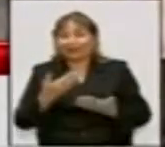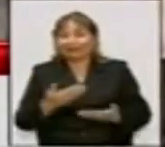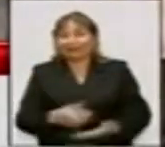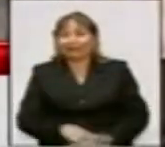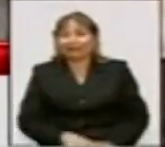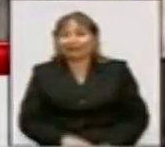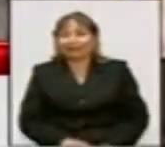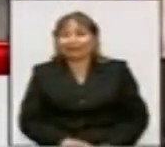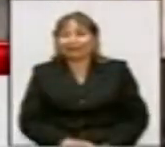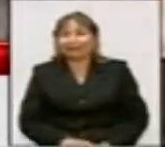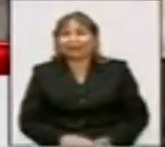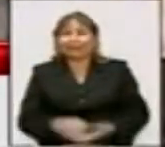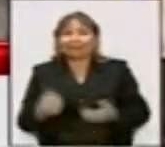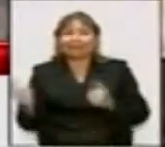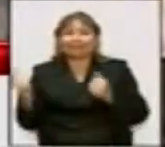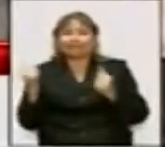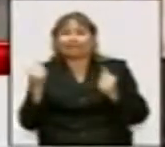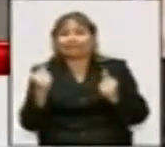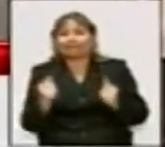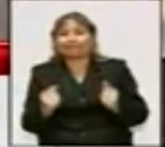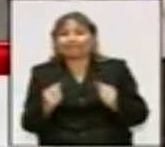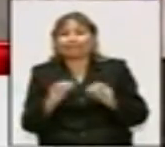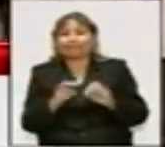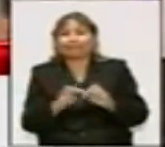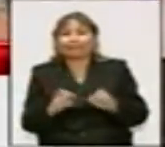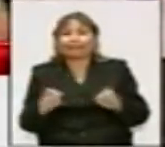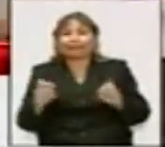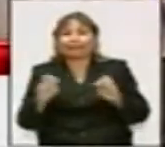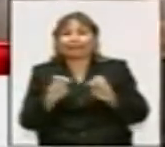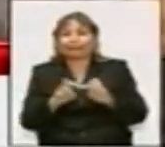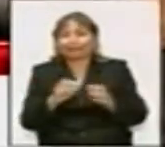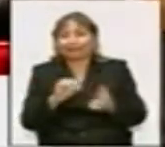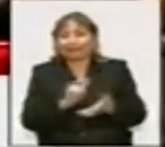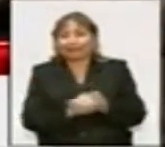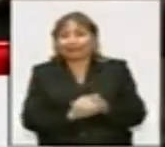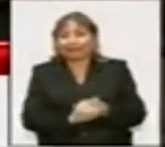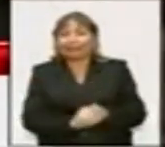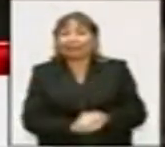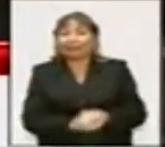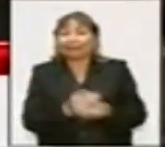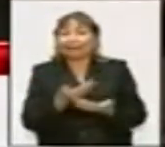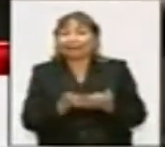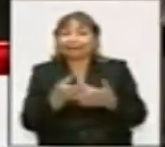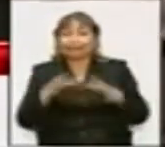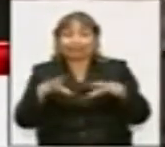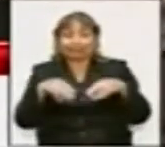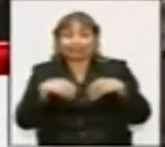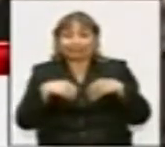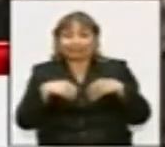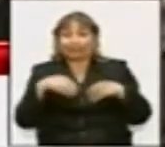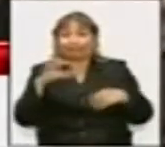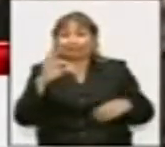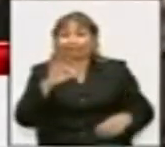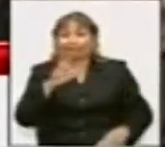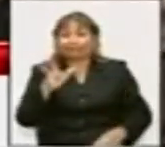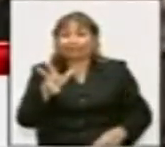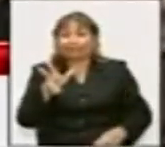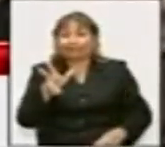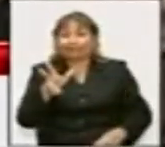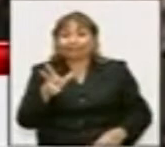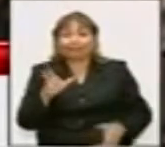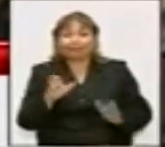mucho más poder sobre el parlamento y claro lo que cuando se aprobó la constitución de 93 los